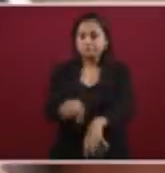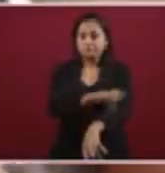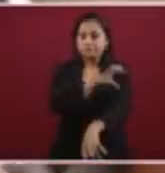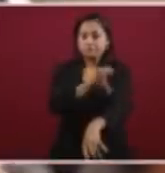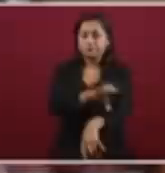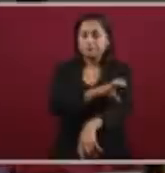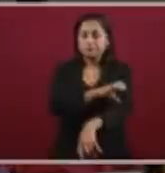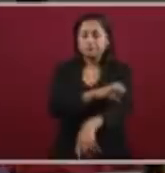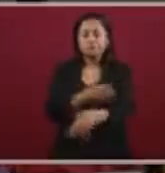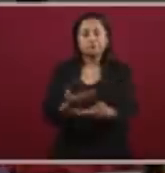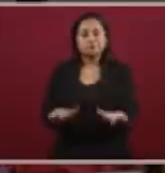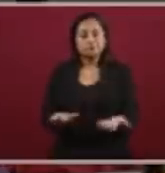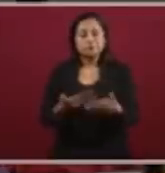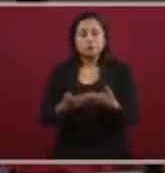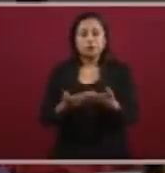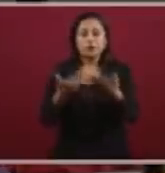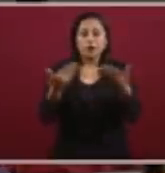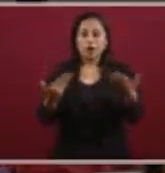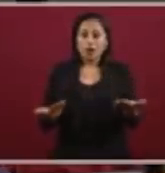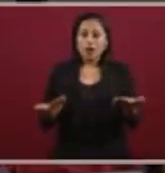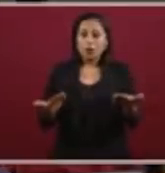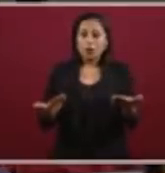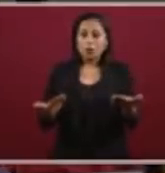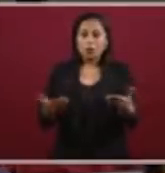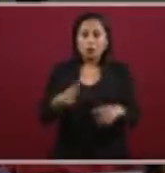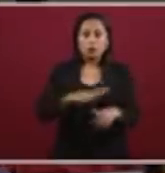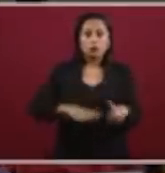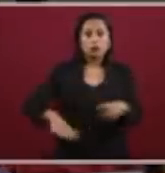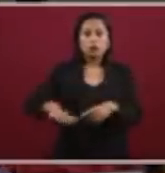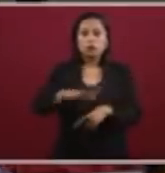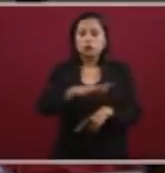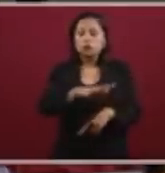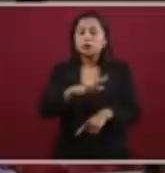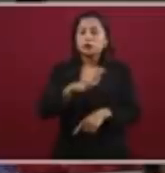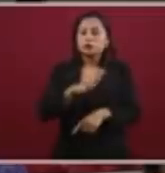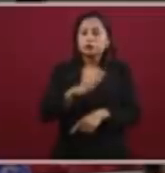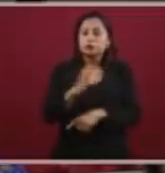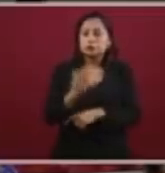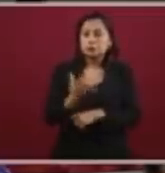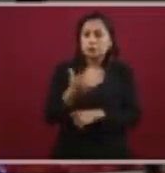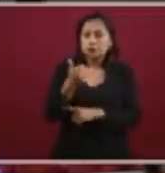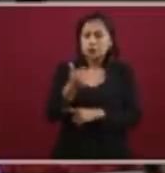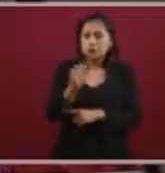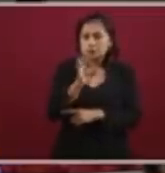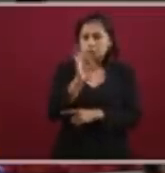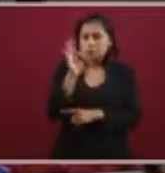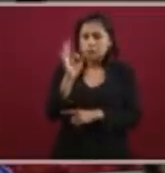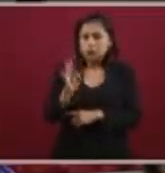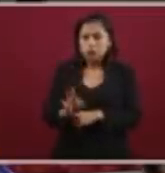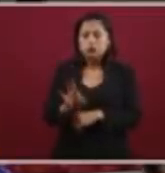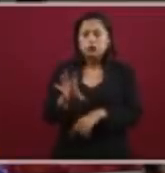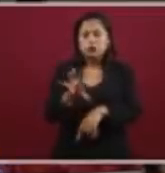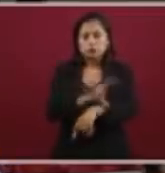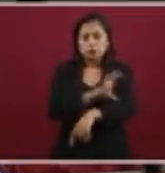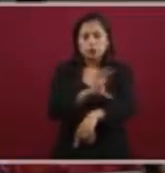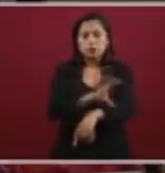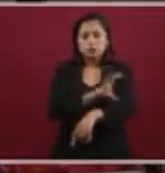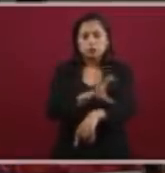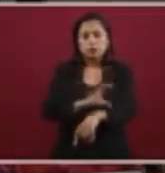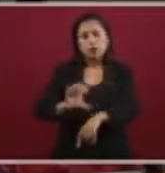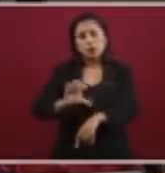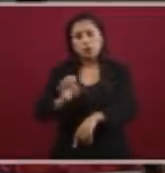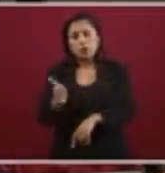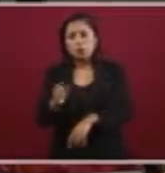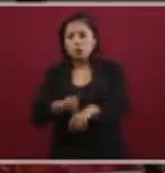actualmente el sector público genera el 56 por ciento de la electricidad y el sector privado